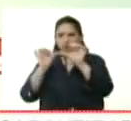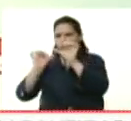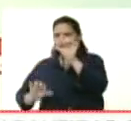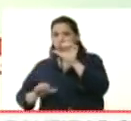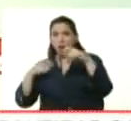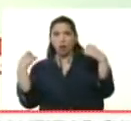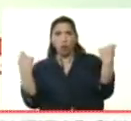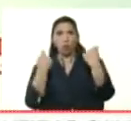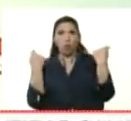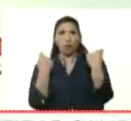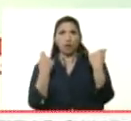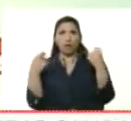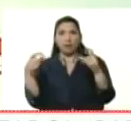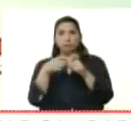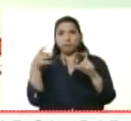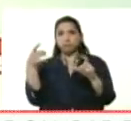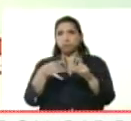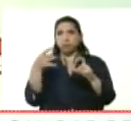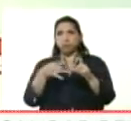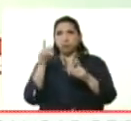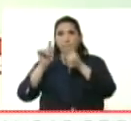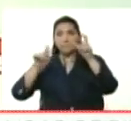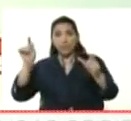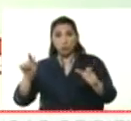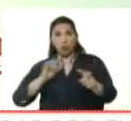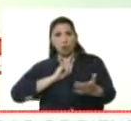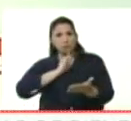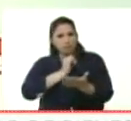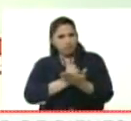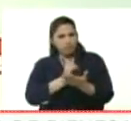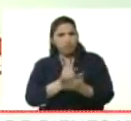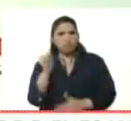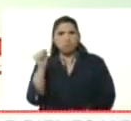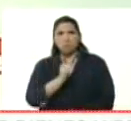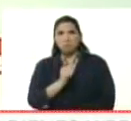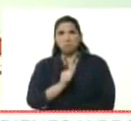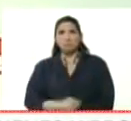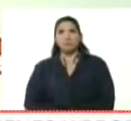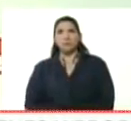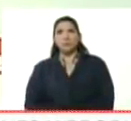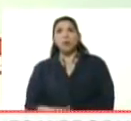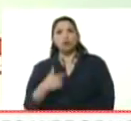jornadas de carnetización las personas se identifiquen. Yo saco